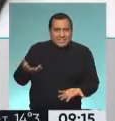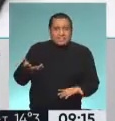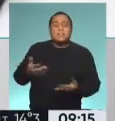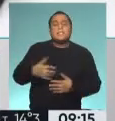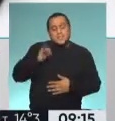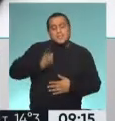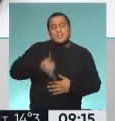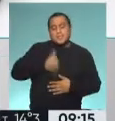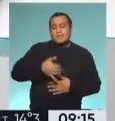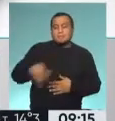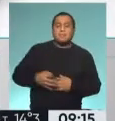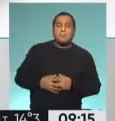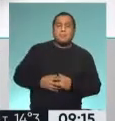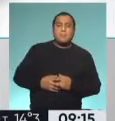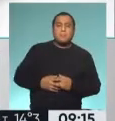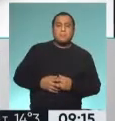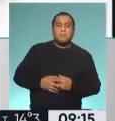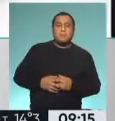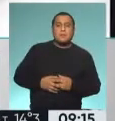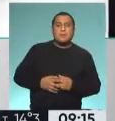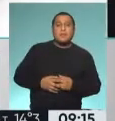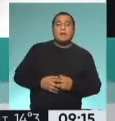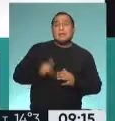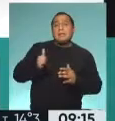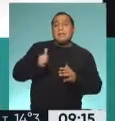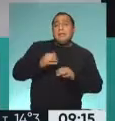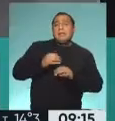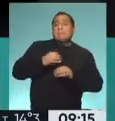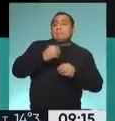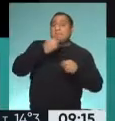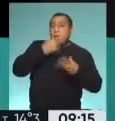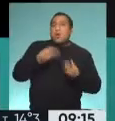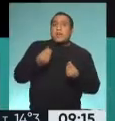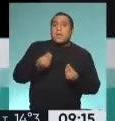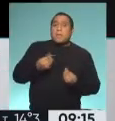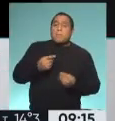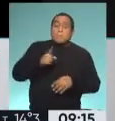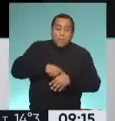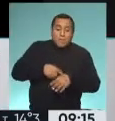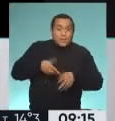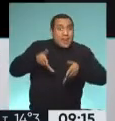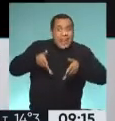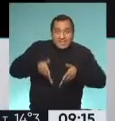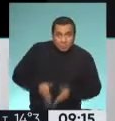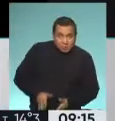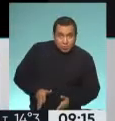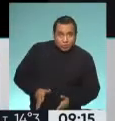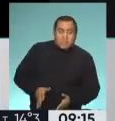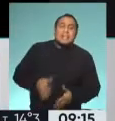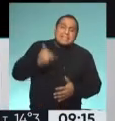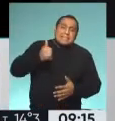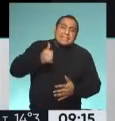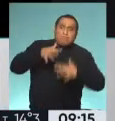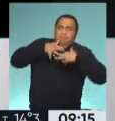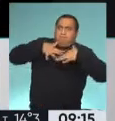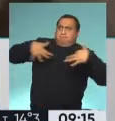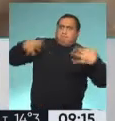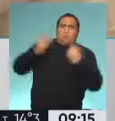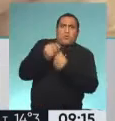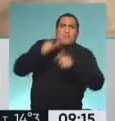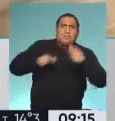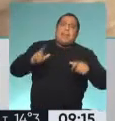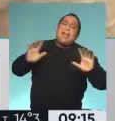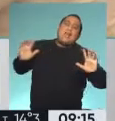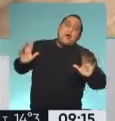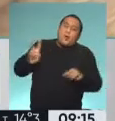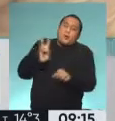si bien lo recomendable es que en el momento de nacimiento, en el lugar del nacimiento, no haya mucha gente alrededor, es por cuidar la privacidad,